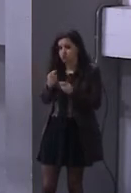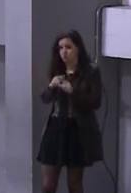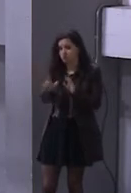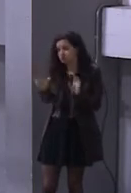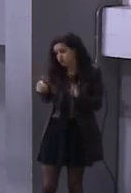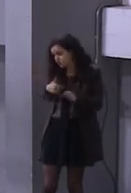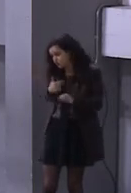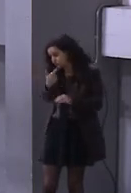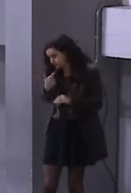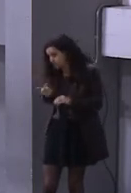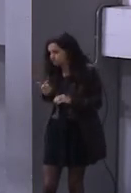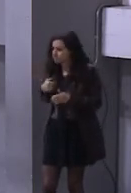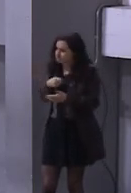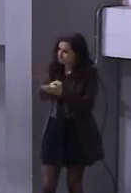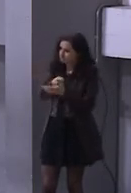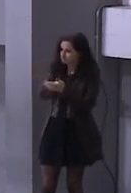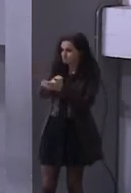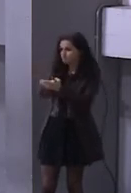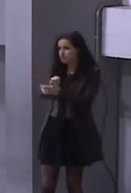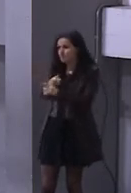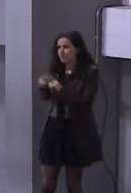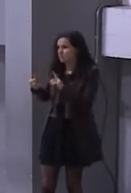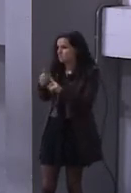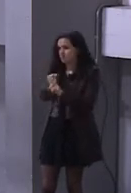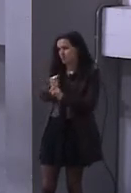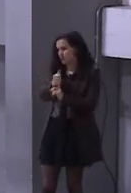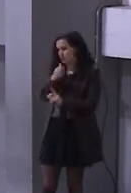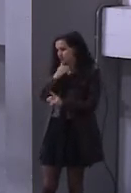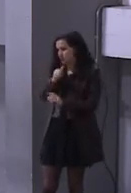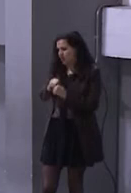digo, hemos hecho la gestión, pero no hemos logrado